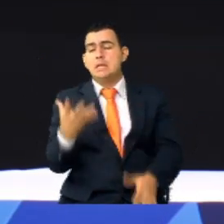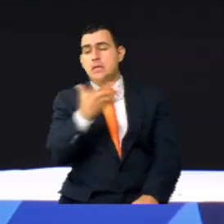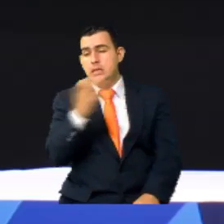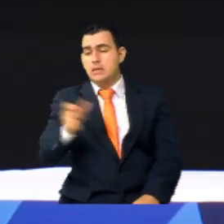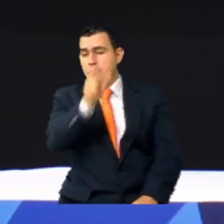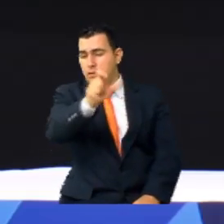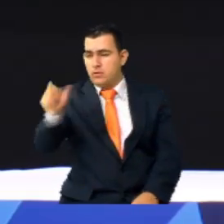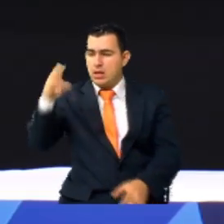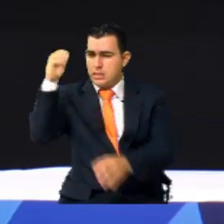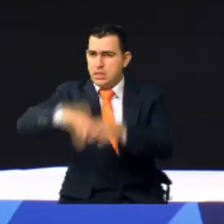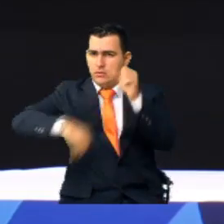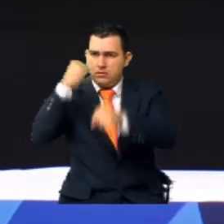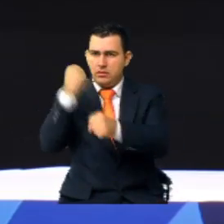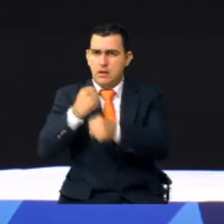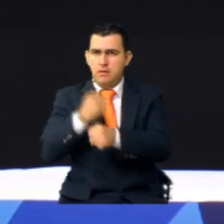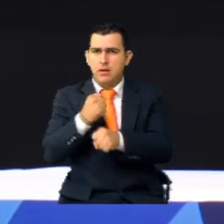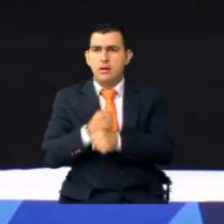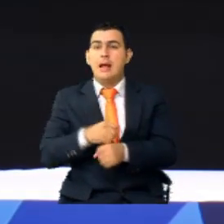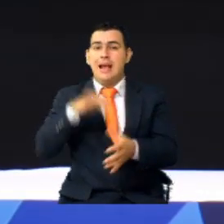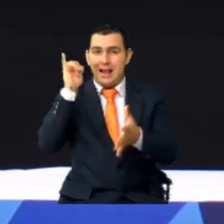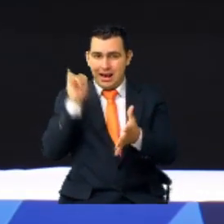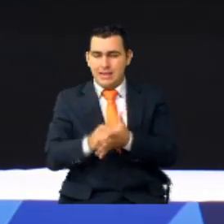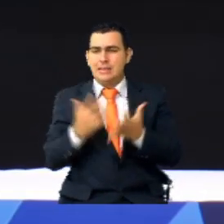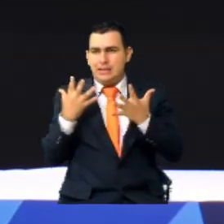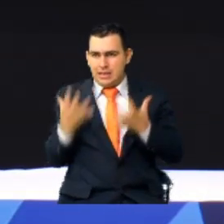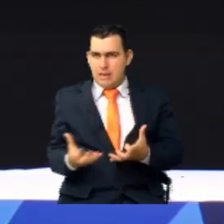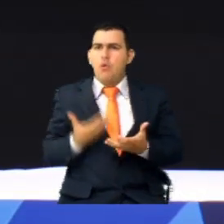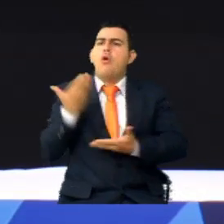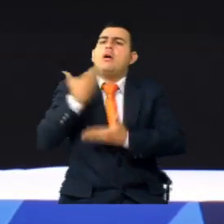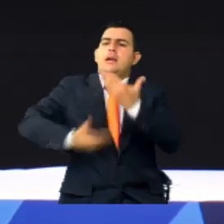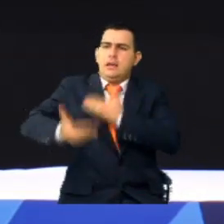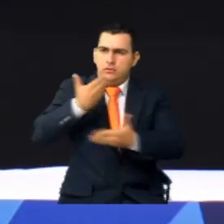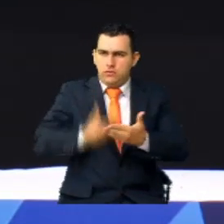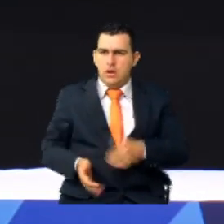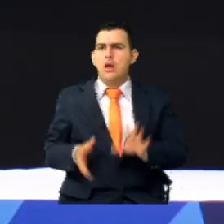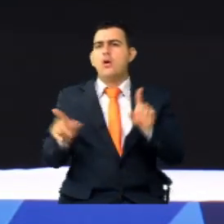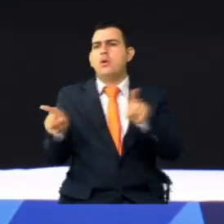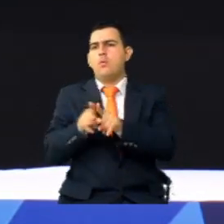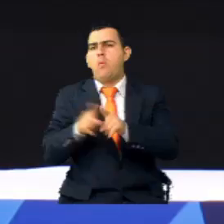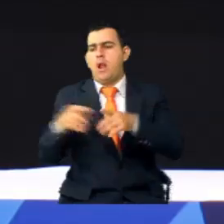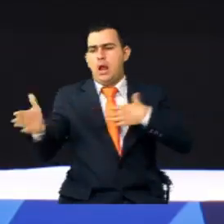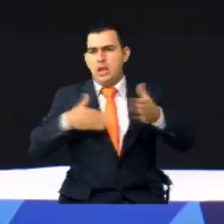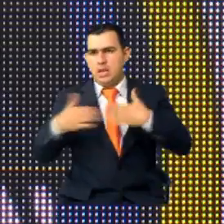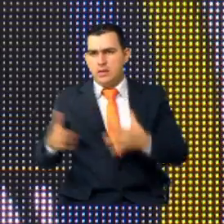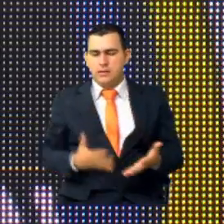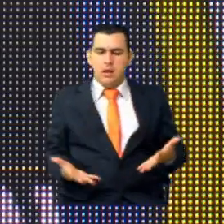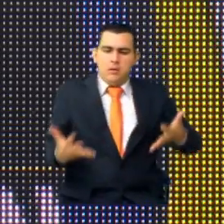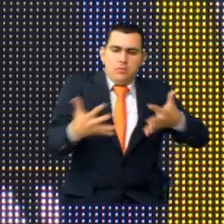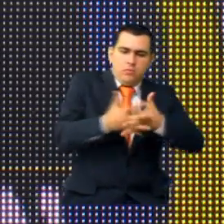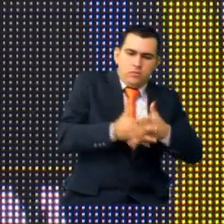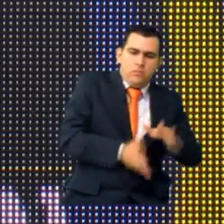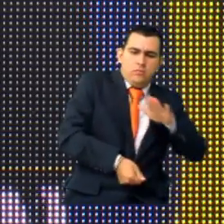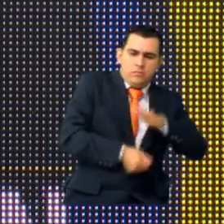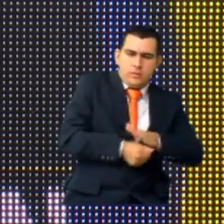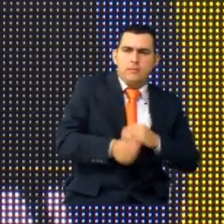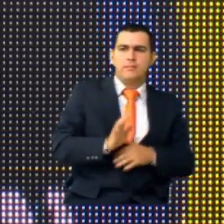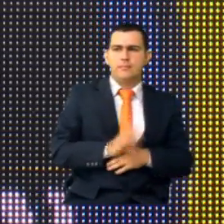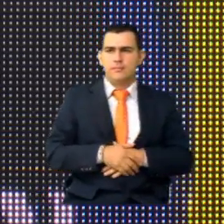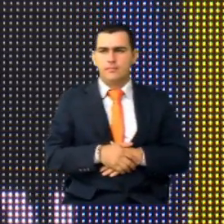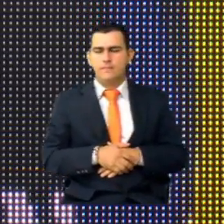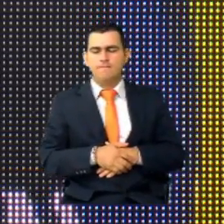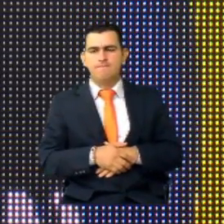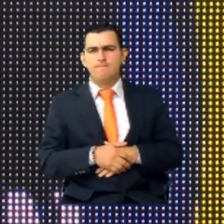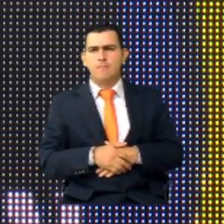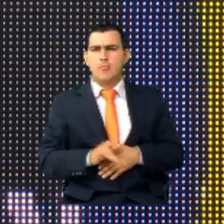que sean empleos permanentes. Entonces es algo que queremos gestionar por regalías o por alianza público-privada. Gracias, candidato. El periodista Luis Alberto no